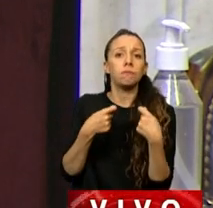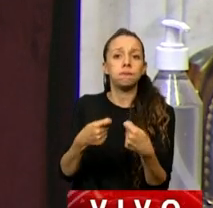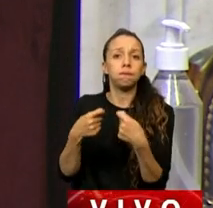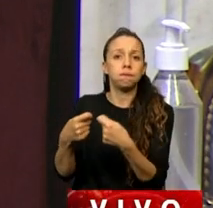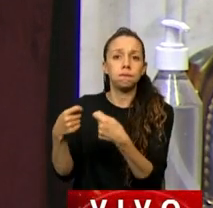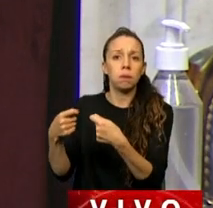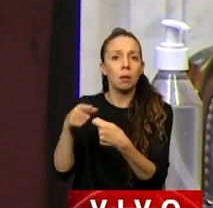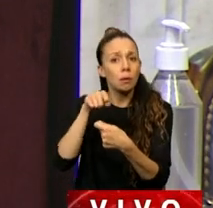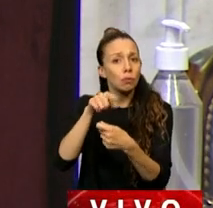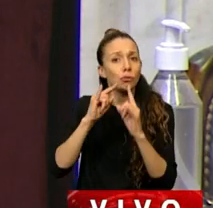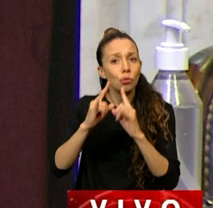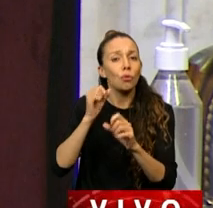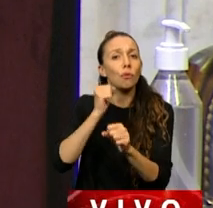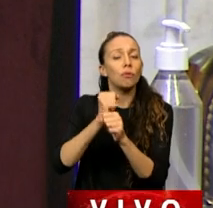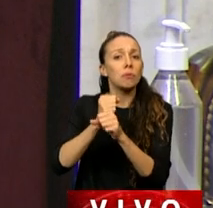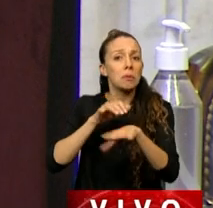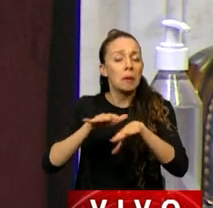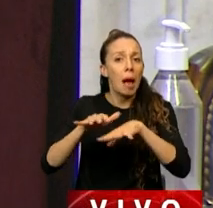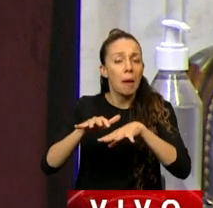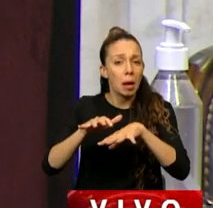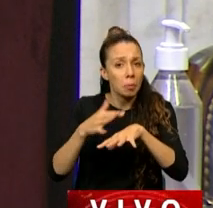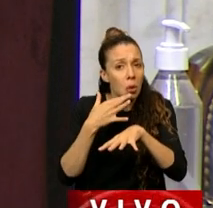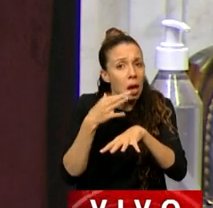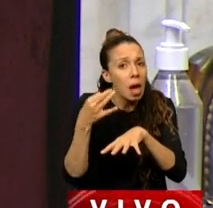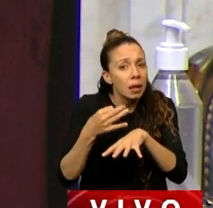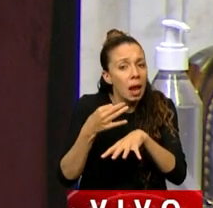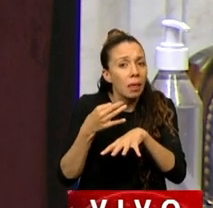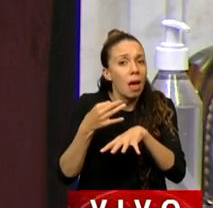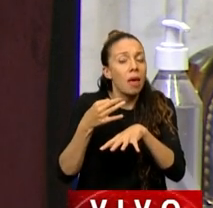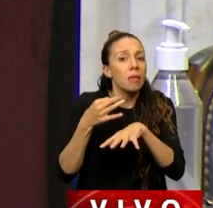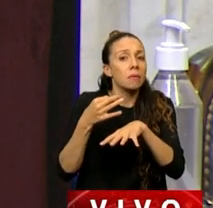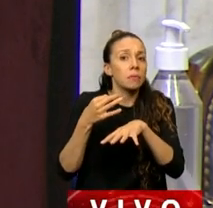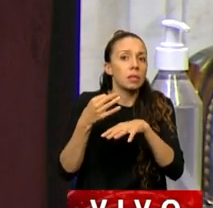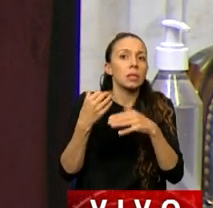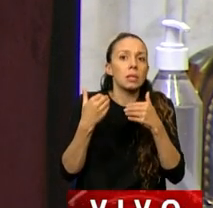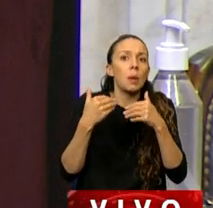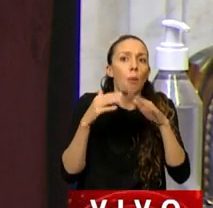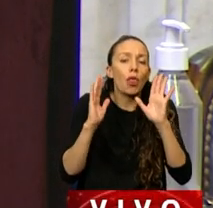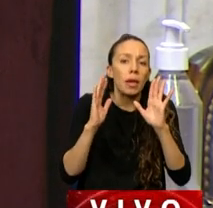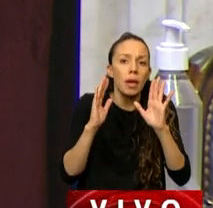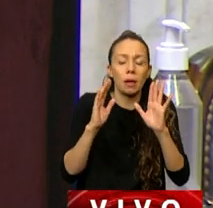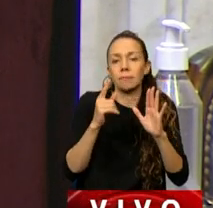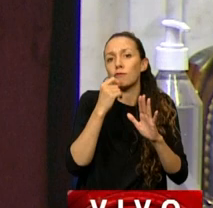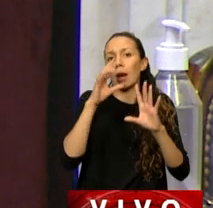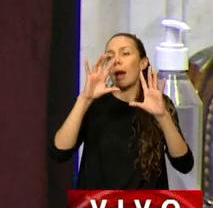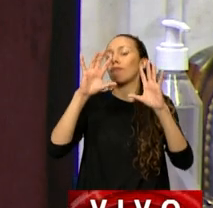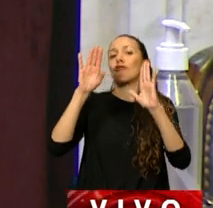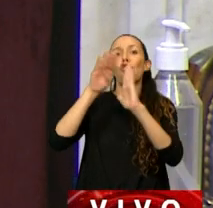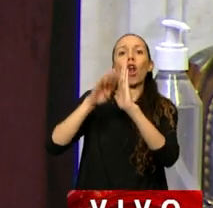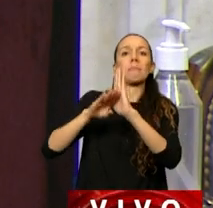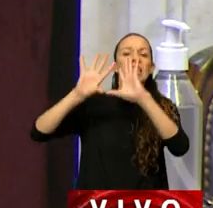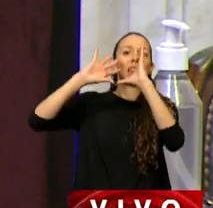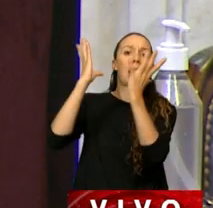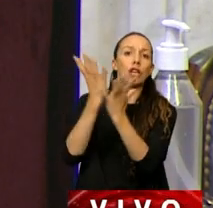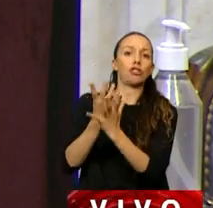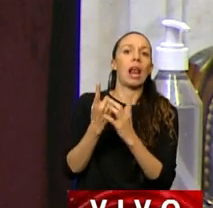trabajo, donde perfectamente se podría, si es cierto que se necesita por regulaciones internacionales que haya una agencia